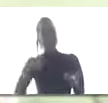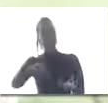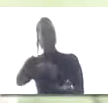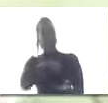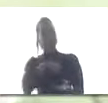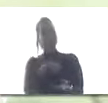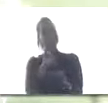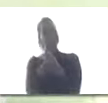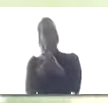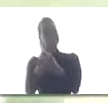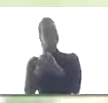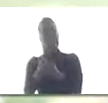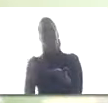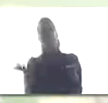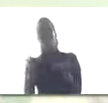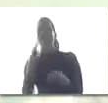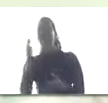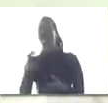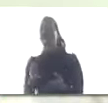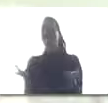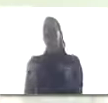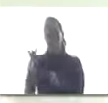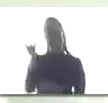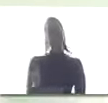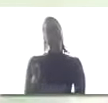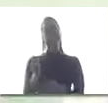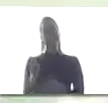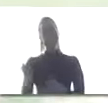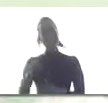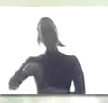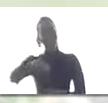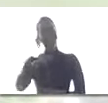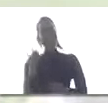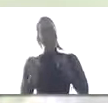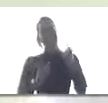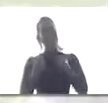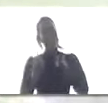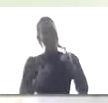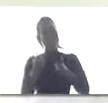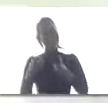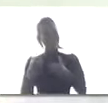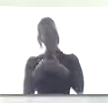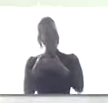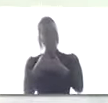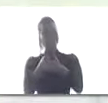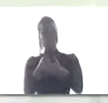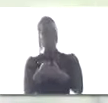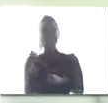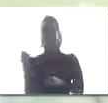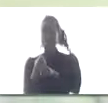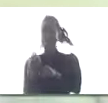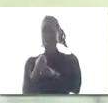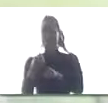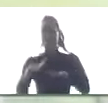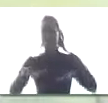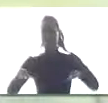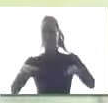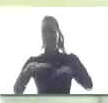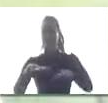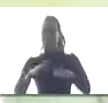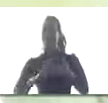víctimas sobrevivientes y que hemos luchado en el trabajo y en la construcción del territorio en